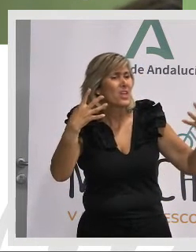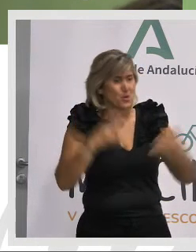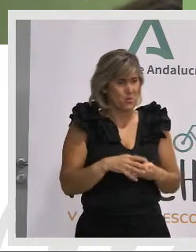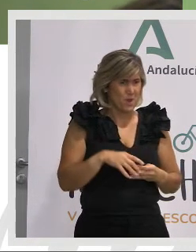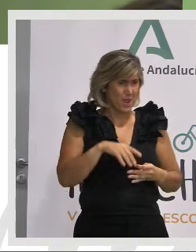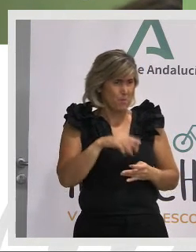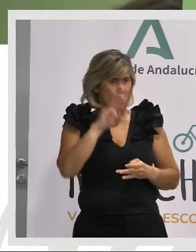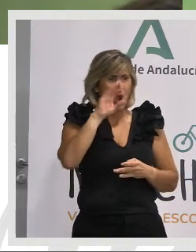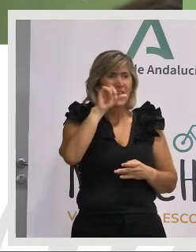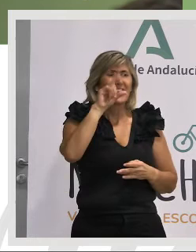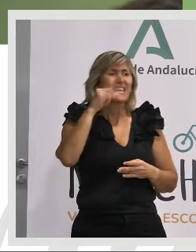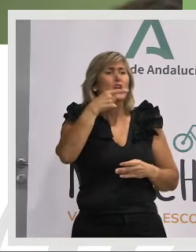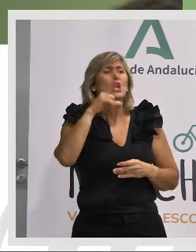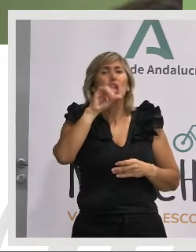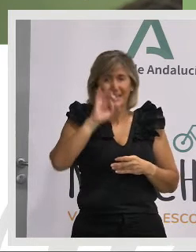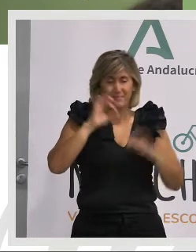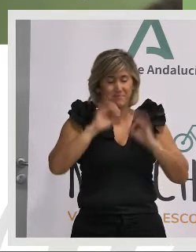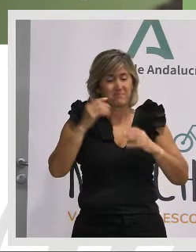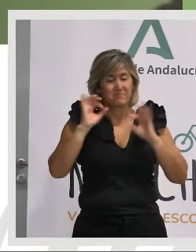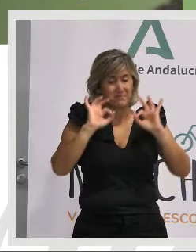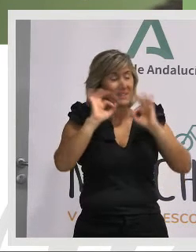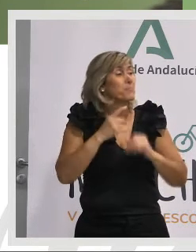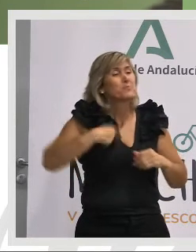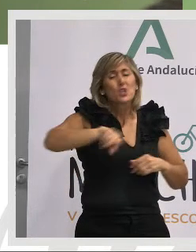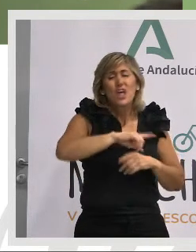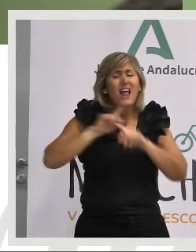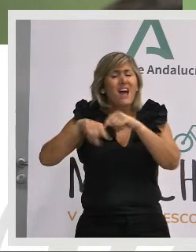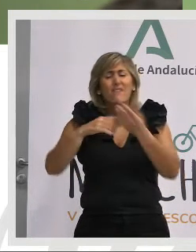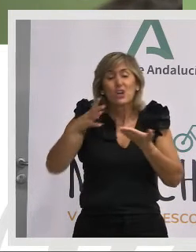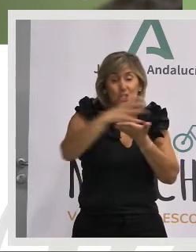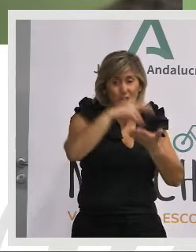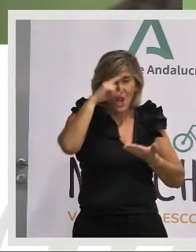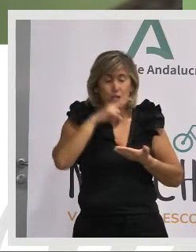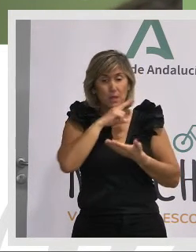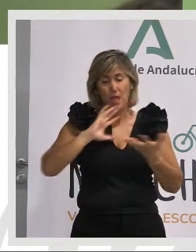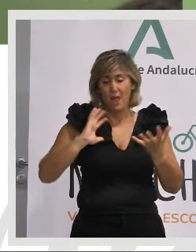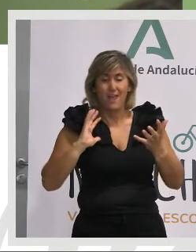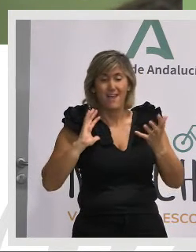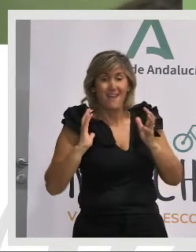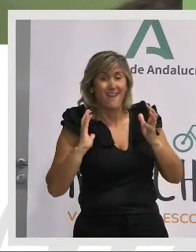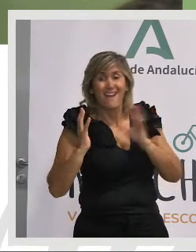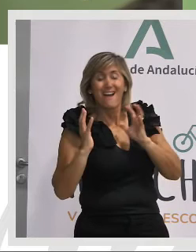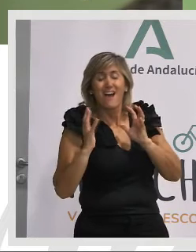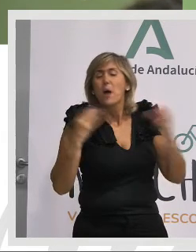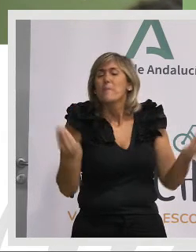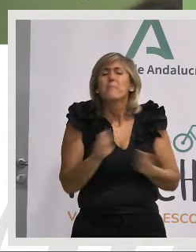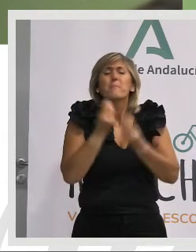En estos dos años de trabajo hemos podido observar cómo los hábitos de la familia y el alumnado han ido cambiando en beneficio